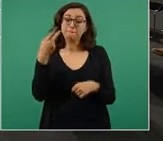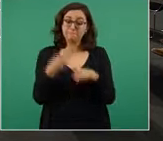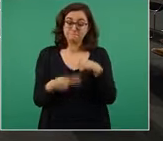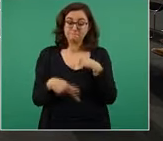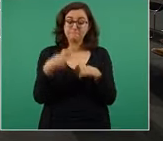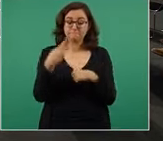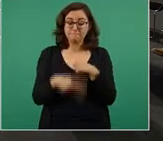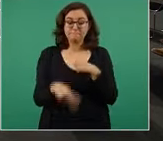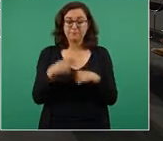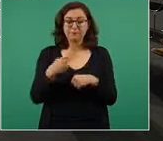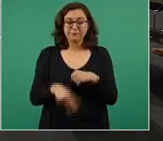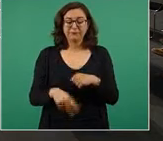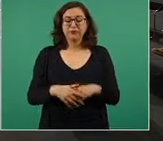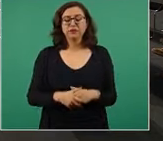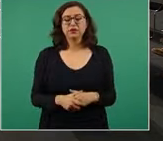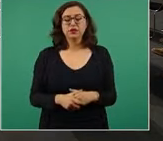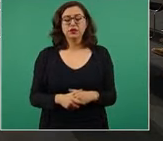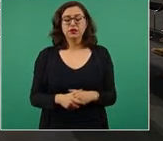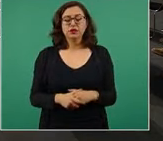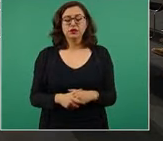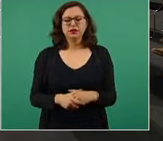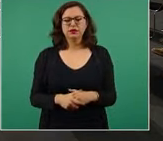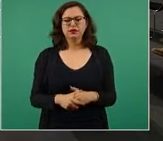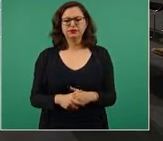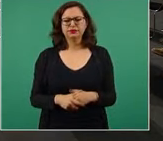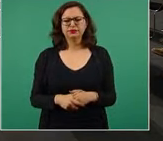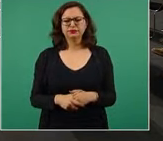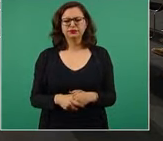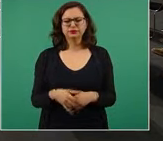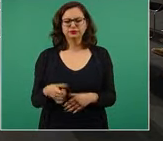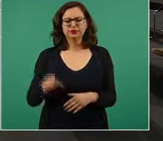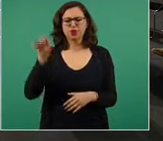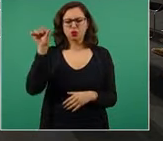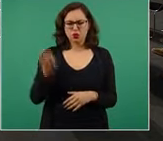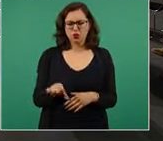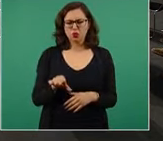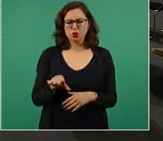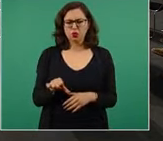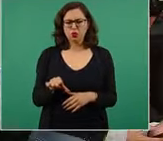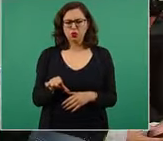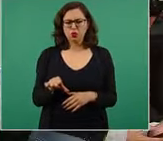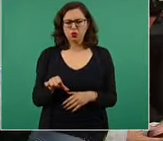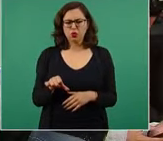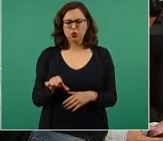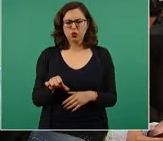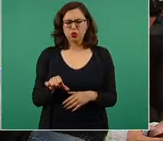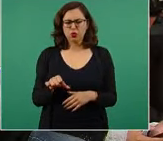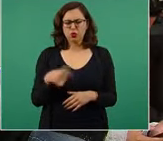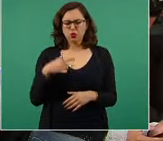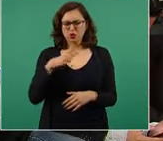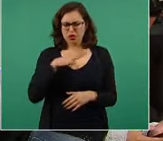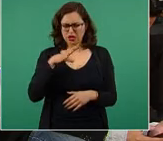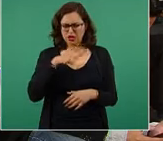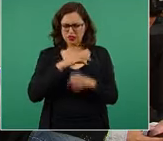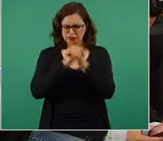Y tengo hoy, el Barlovento se publica el trabajo con documentos en